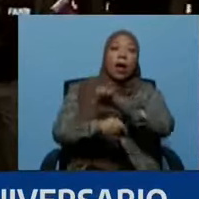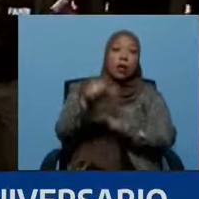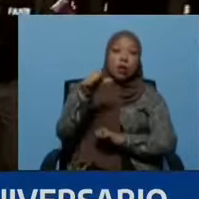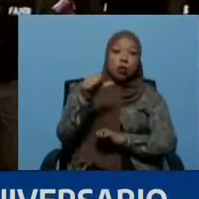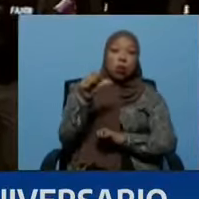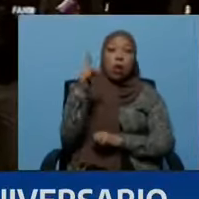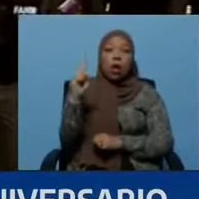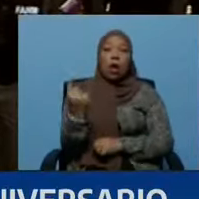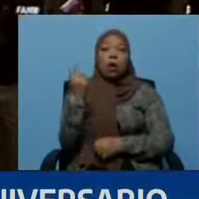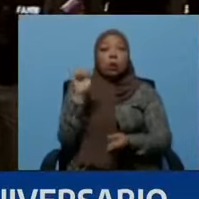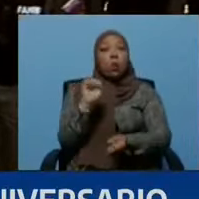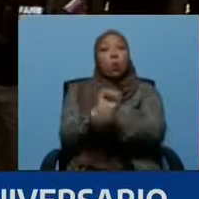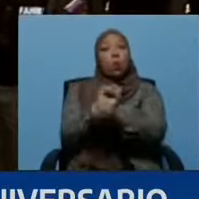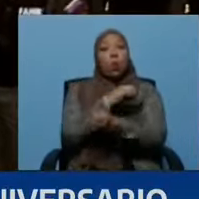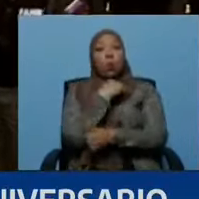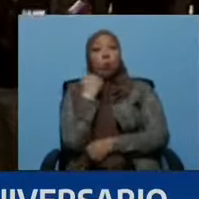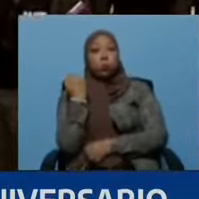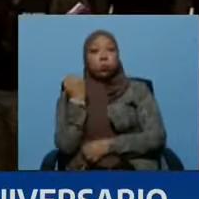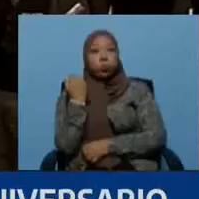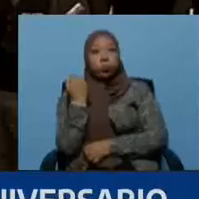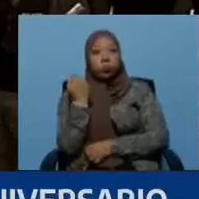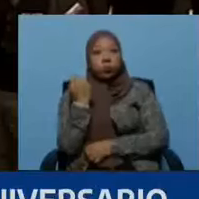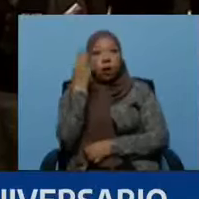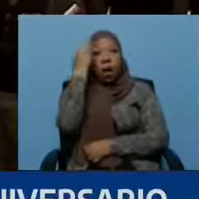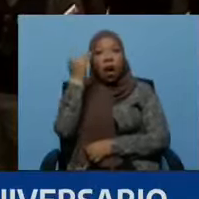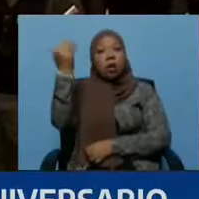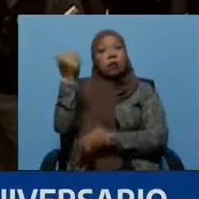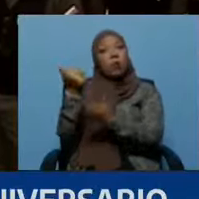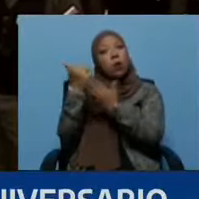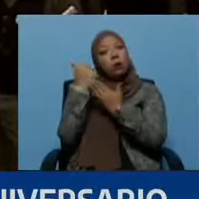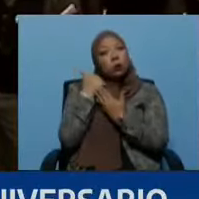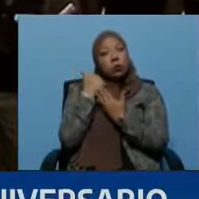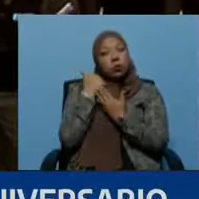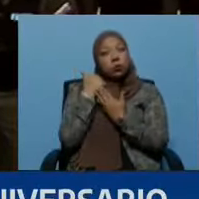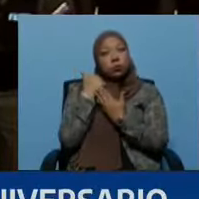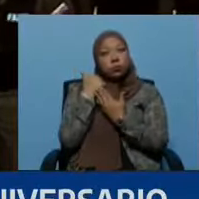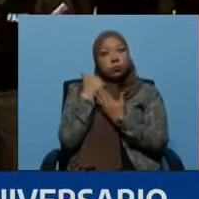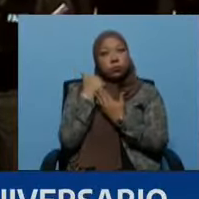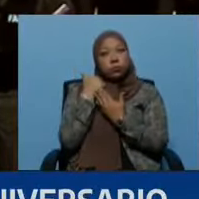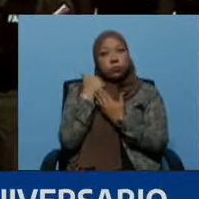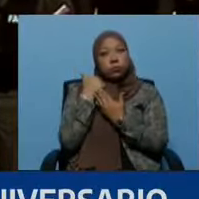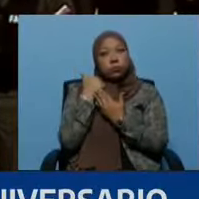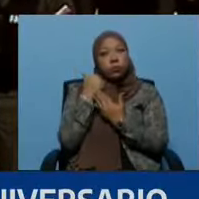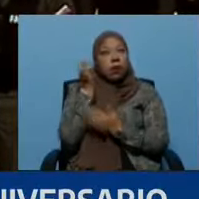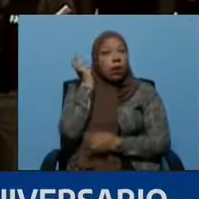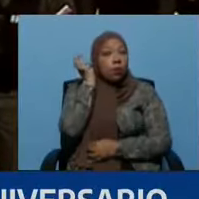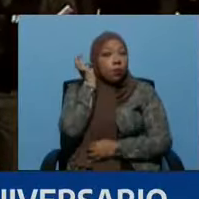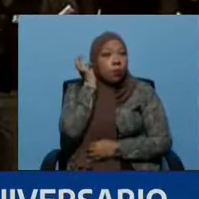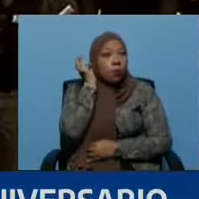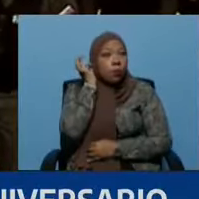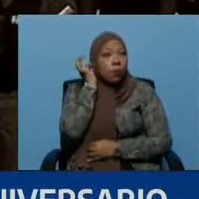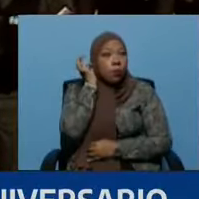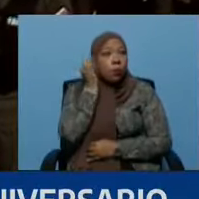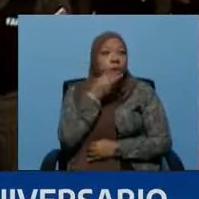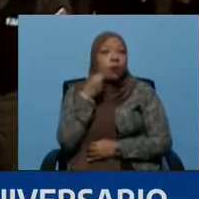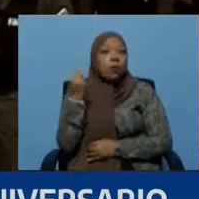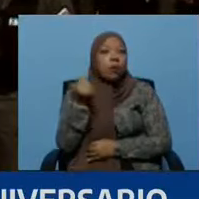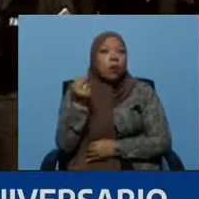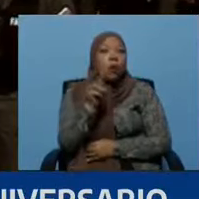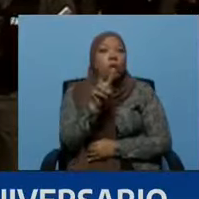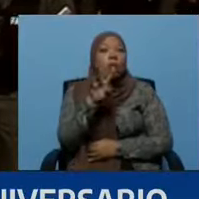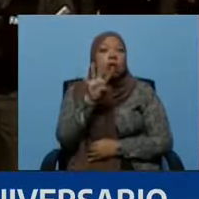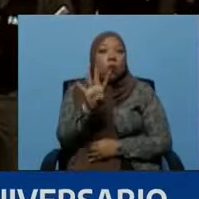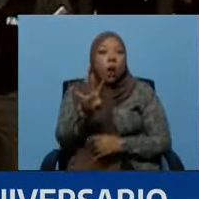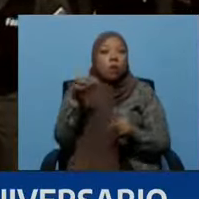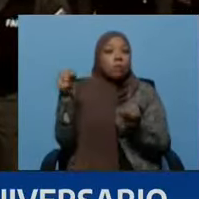degollar. Dios puso su mano y lo salvó. A una de las muchachas más jóvenes, 24 años, la